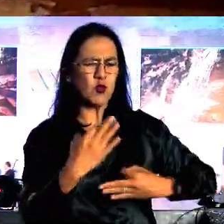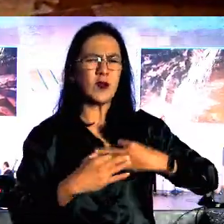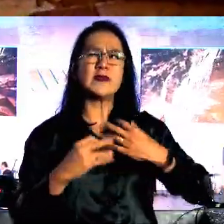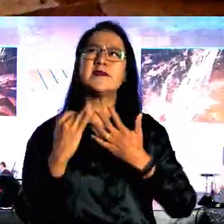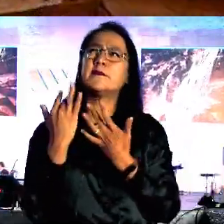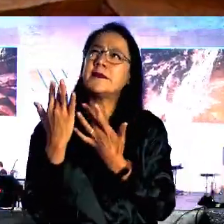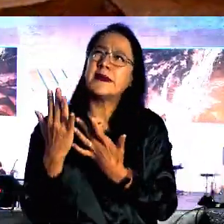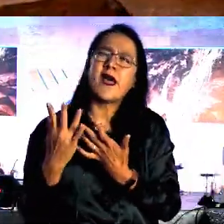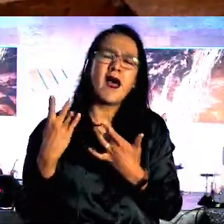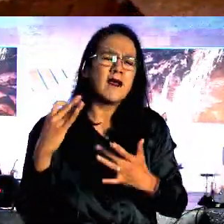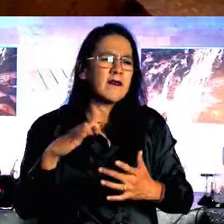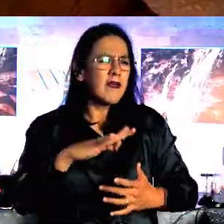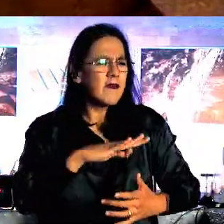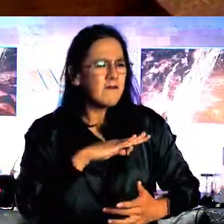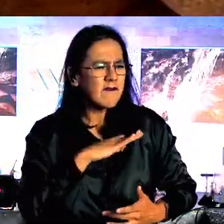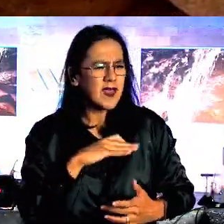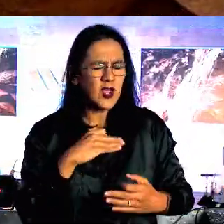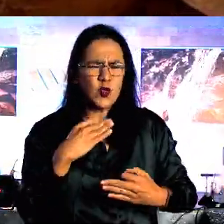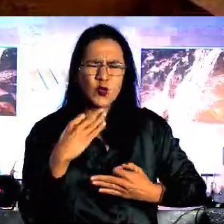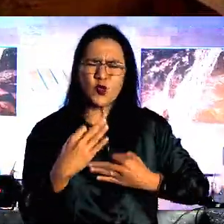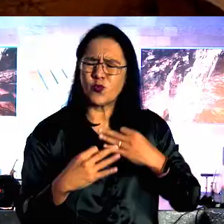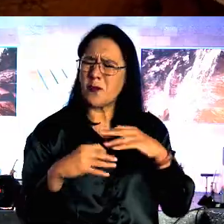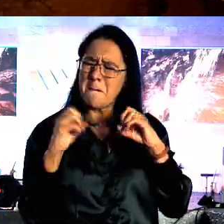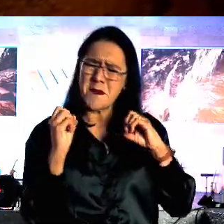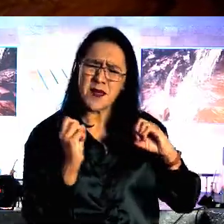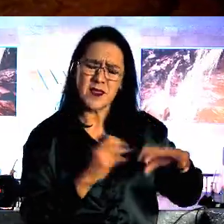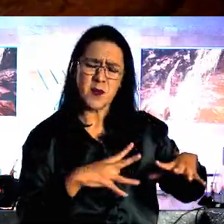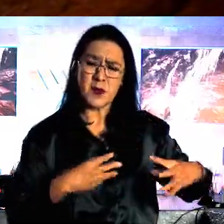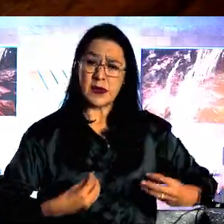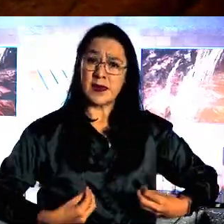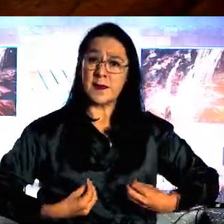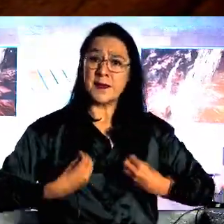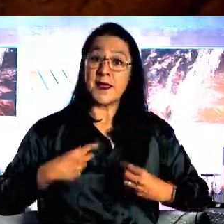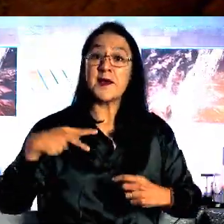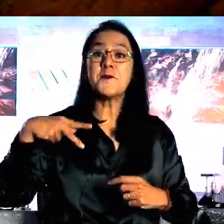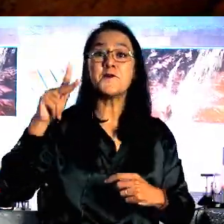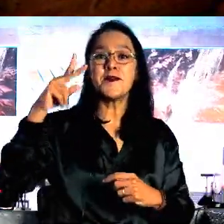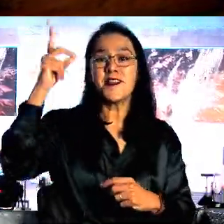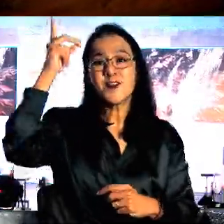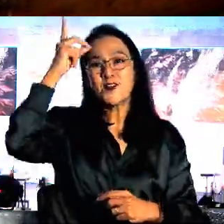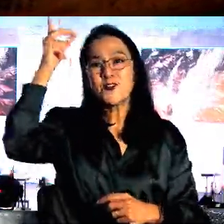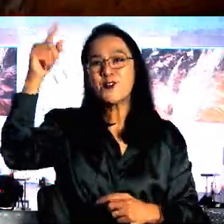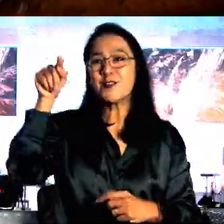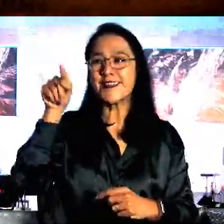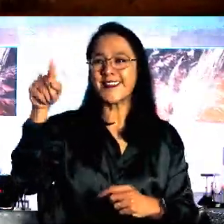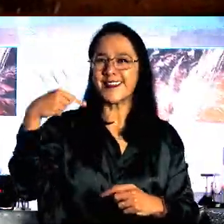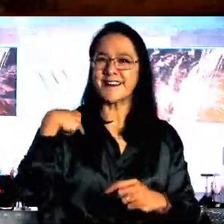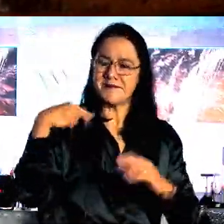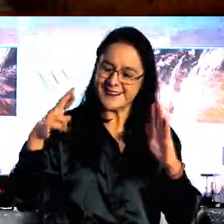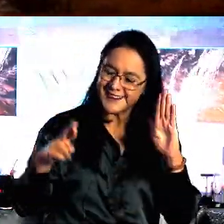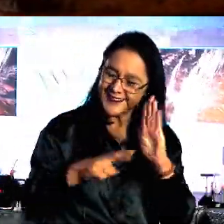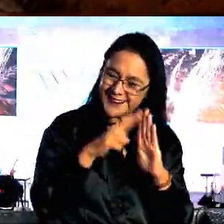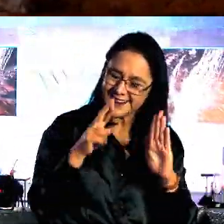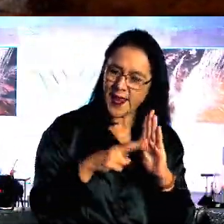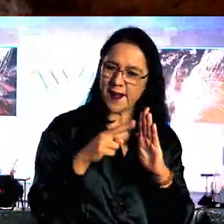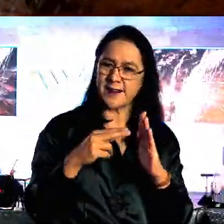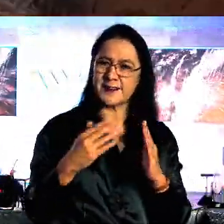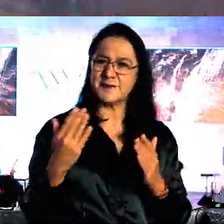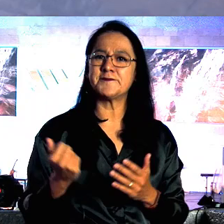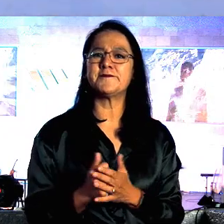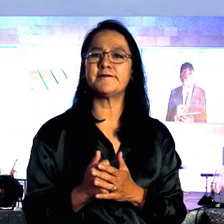perdimos la fe, perdimos todo en nuestra vida, pero Dios nos restaura. Y para ello quiero que vayamos